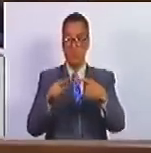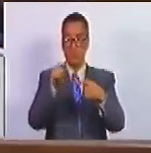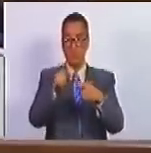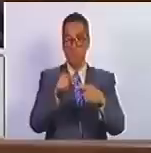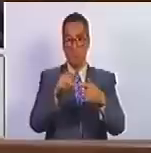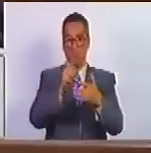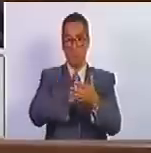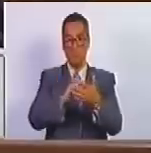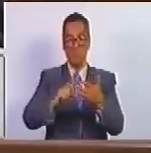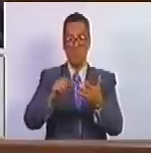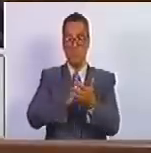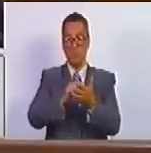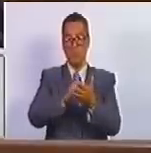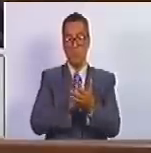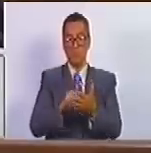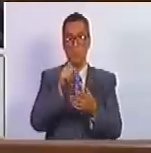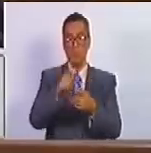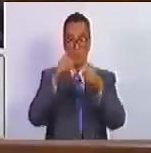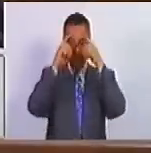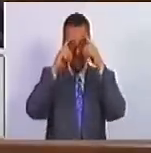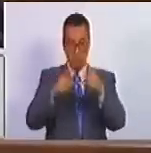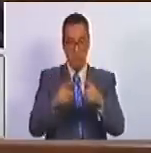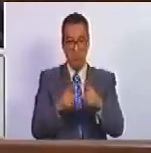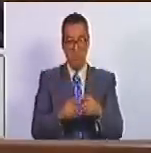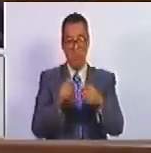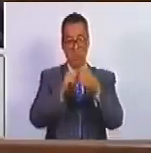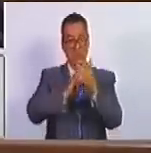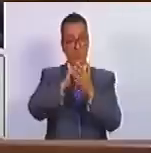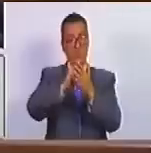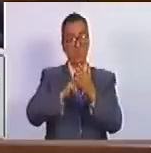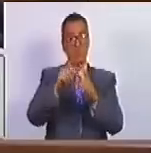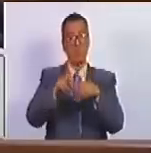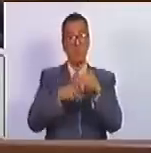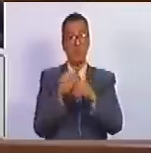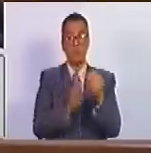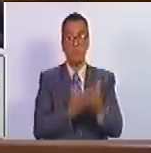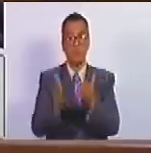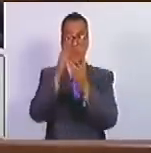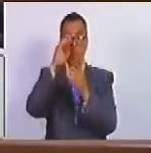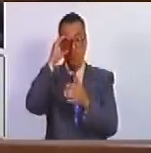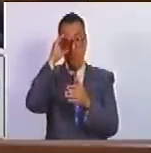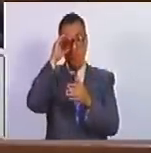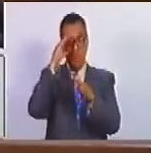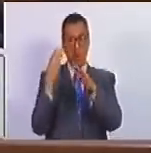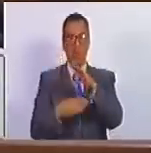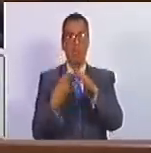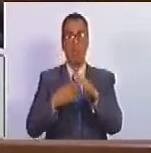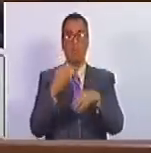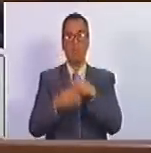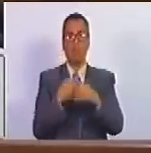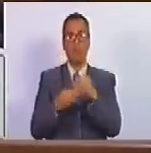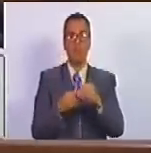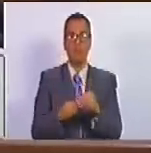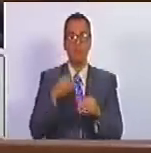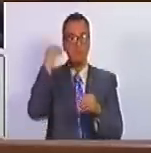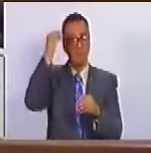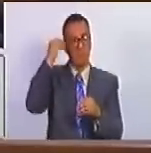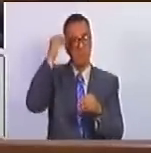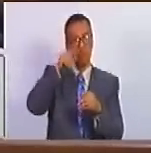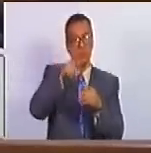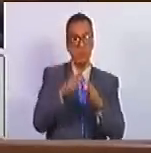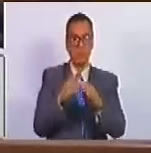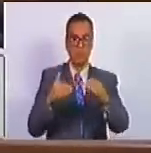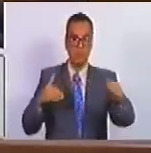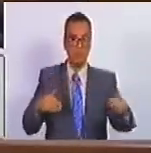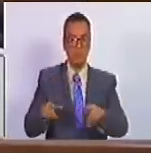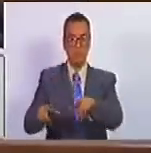este artículo. Para la determinación de las tasas a cobrar por servicios cuyas bases imponibles considere la extensión